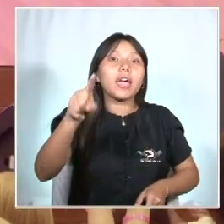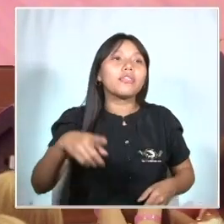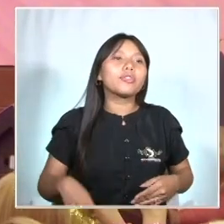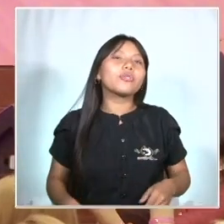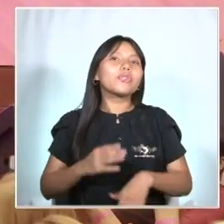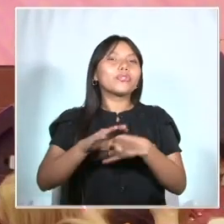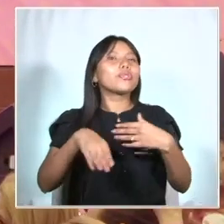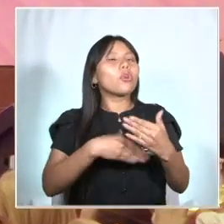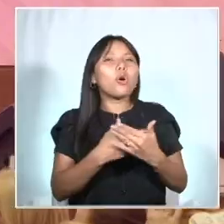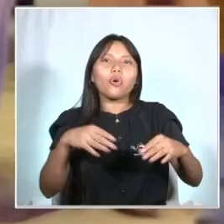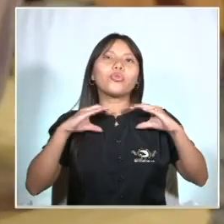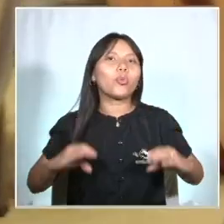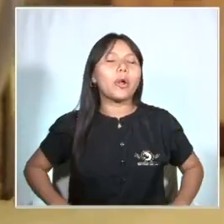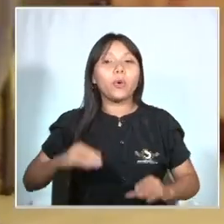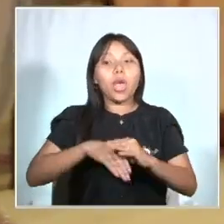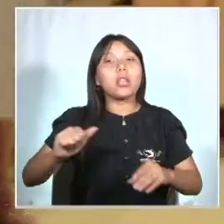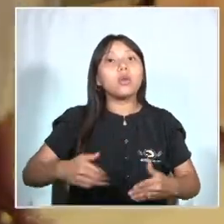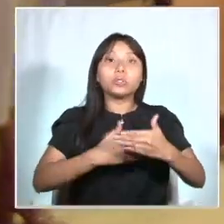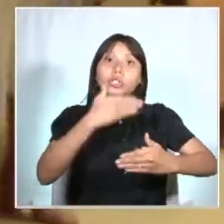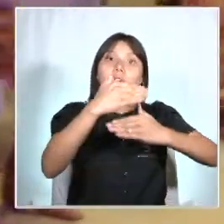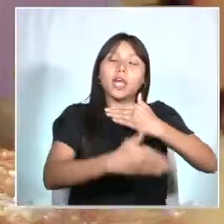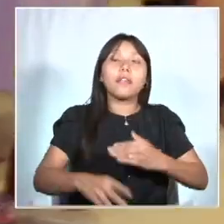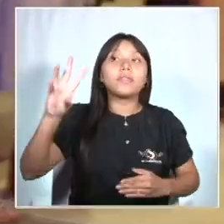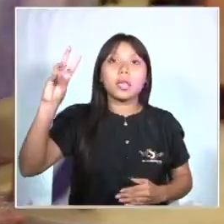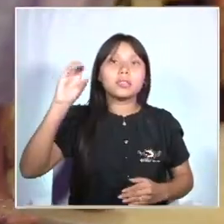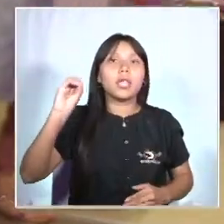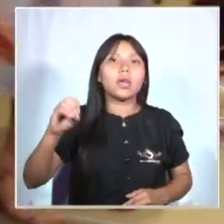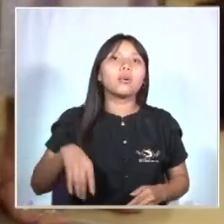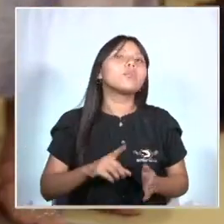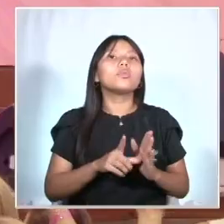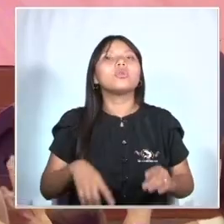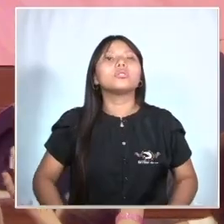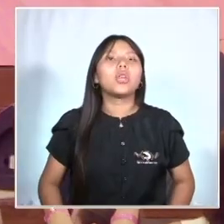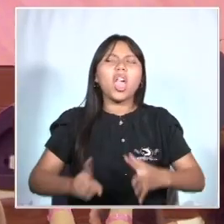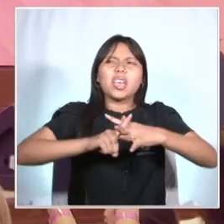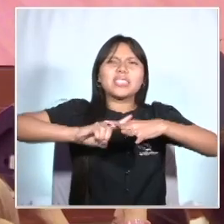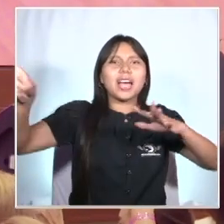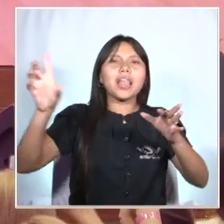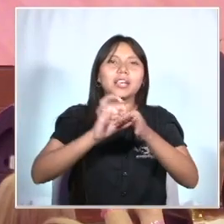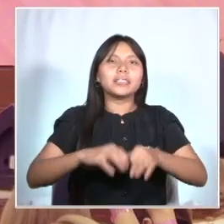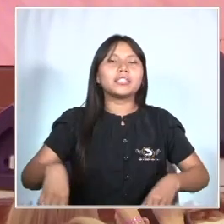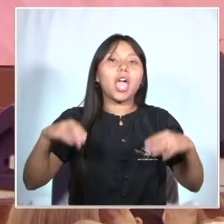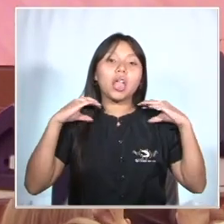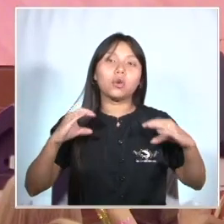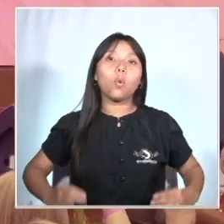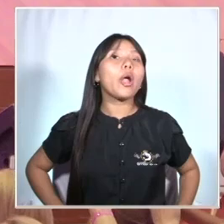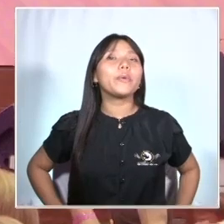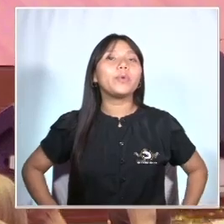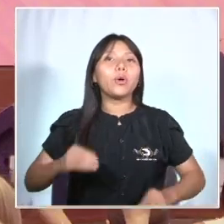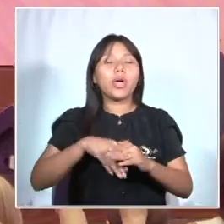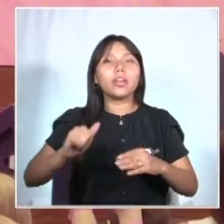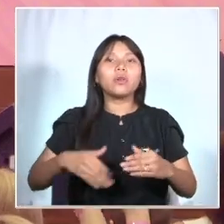los próximos 60 minutos diabetes sales del cuerpo. En los próximos